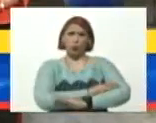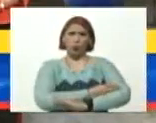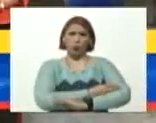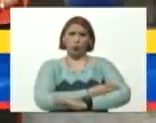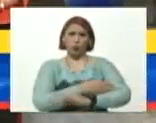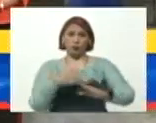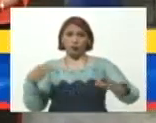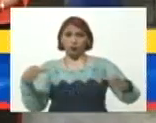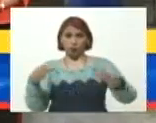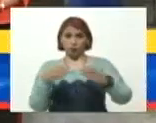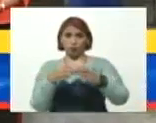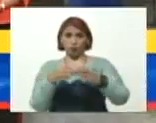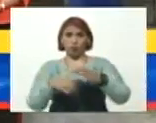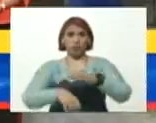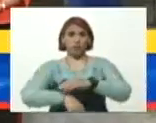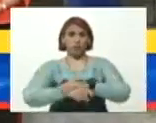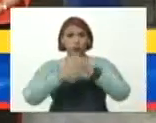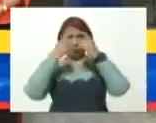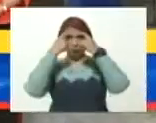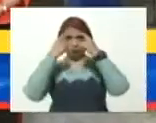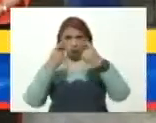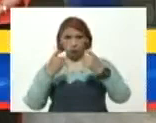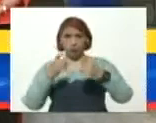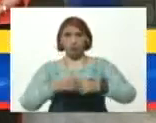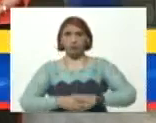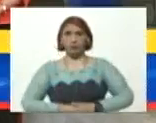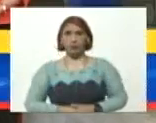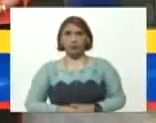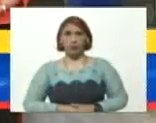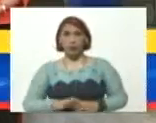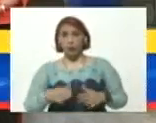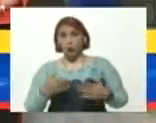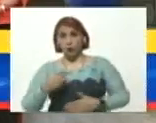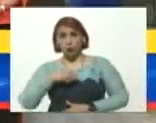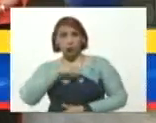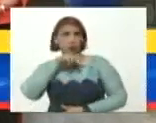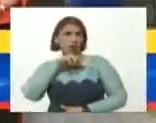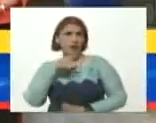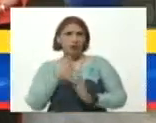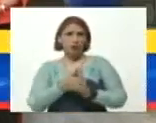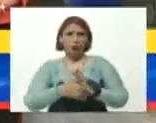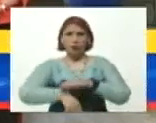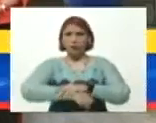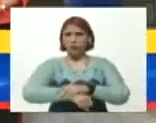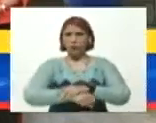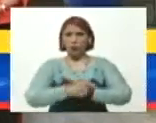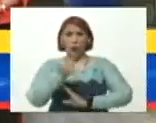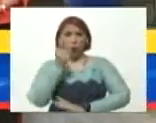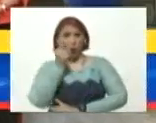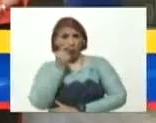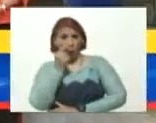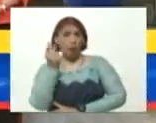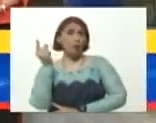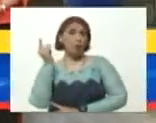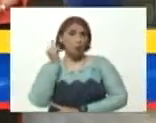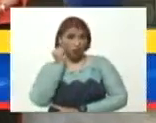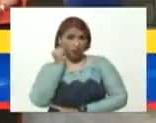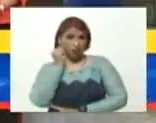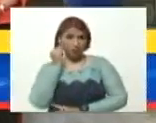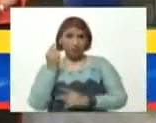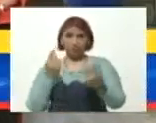de Fútbol Profesional. Cuando hablamos de esto, hablamos del fútbol masculino y del fútbol femenino.